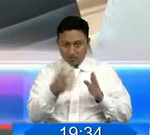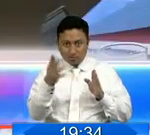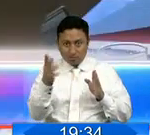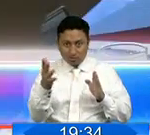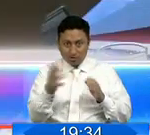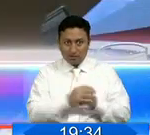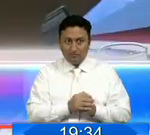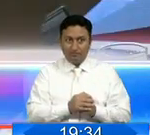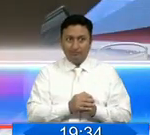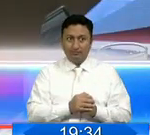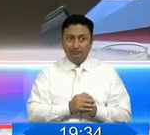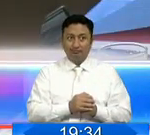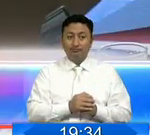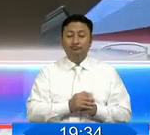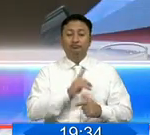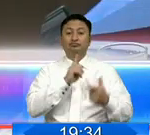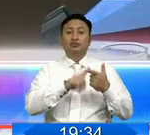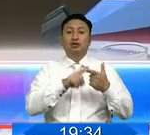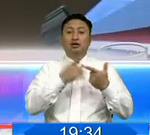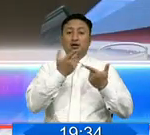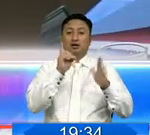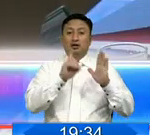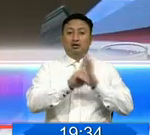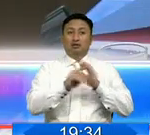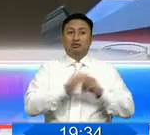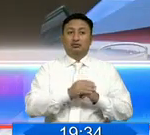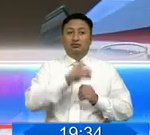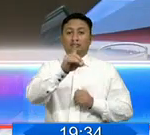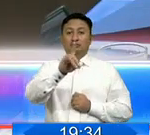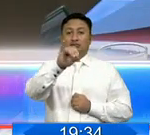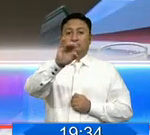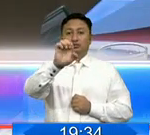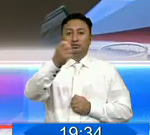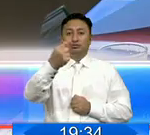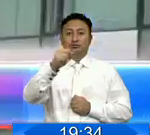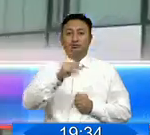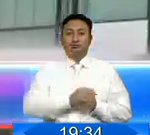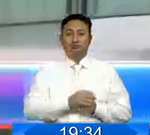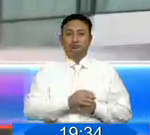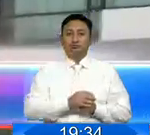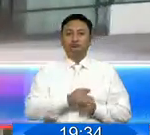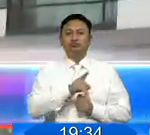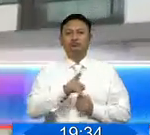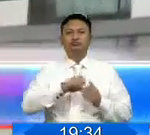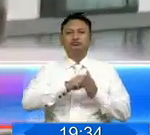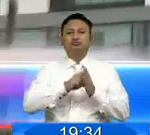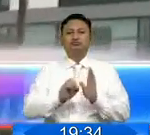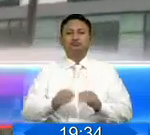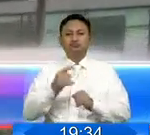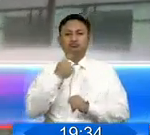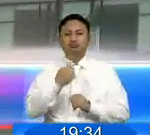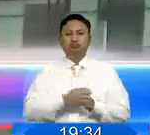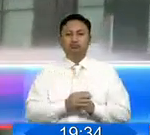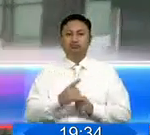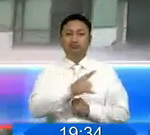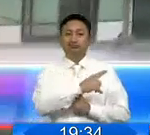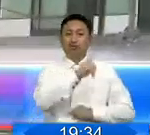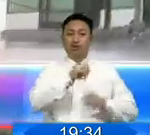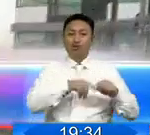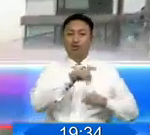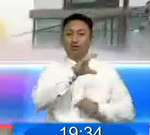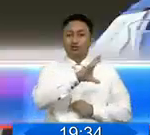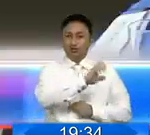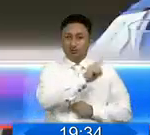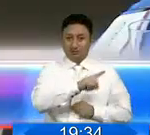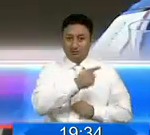que no. La segunda objeción en su contra llegó por parte de Diego Analoís, a quien en base a un informe de Contraloría argumentó que no podría ejercer el cargo